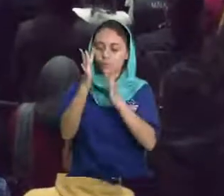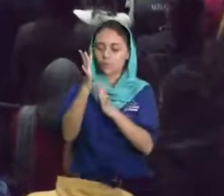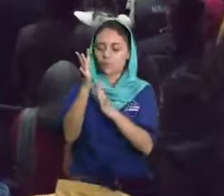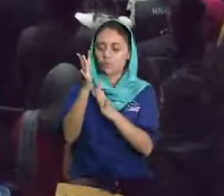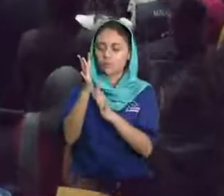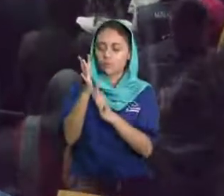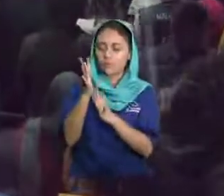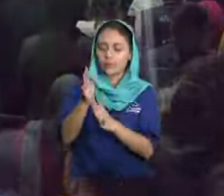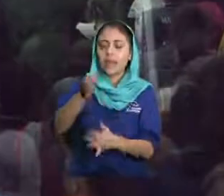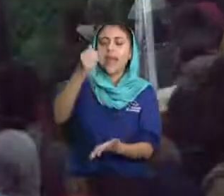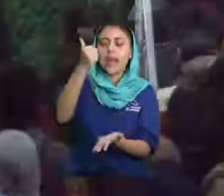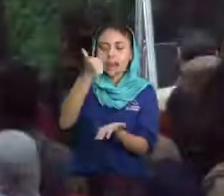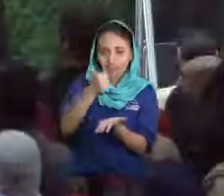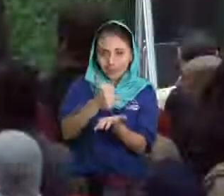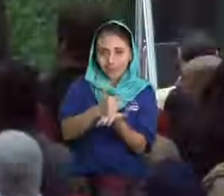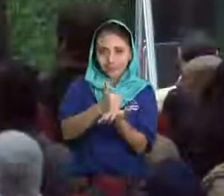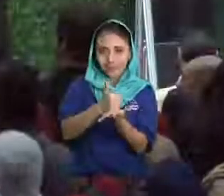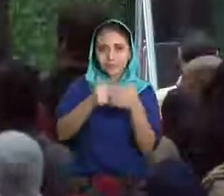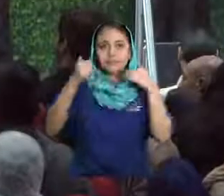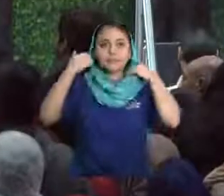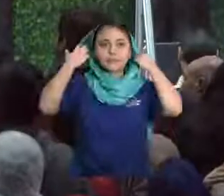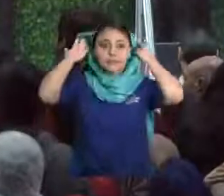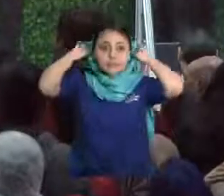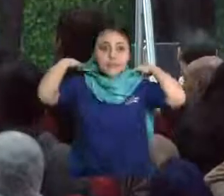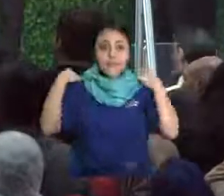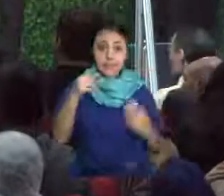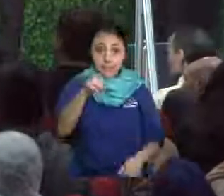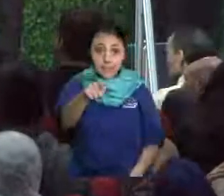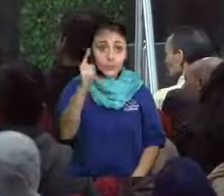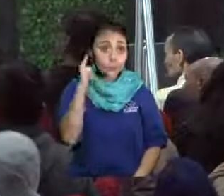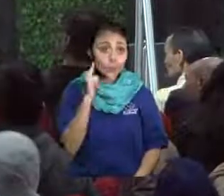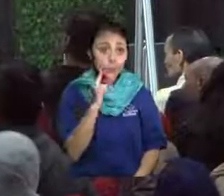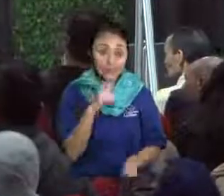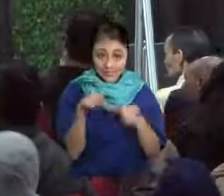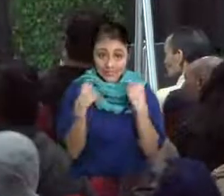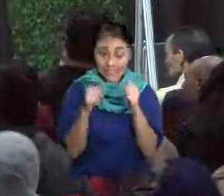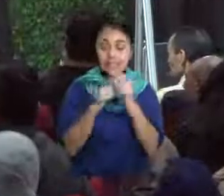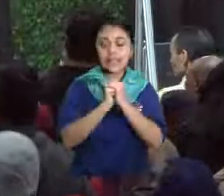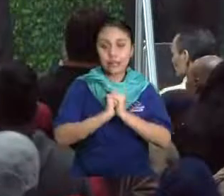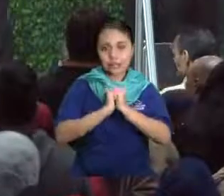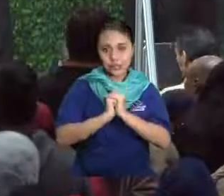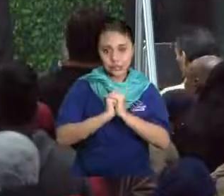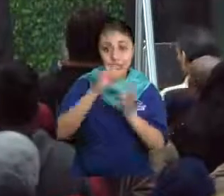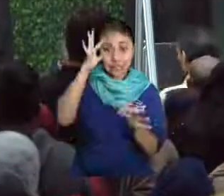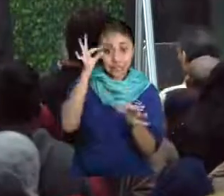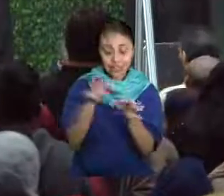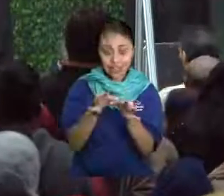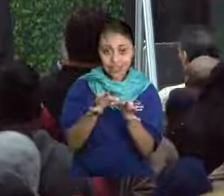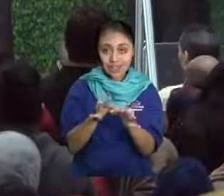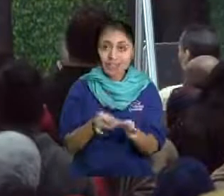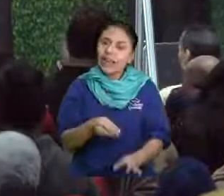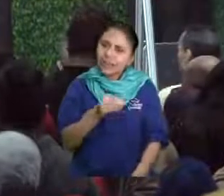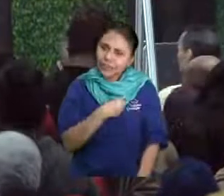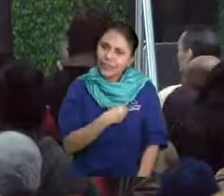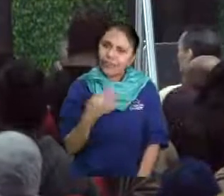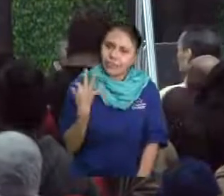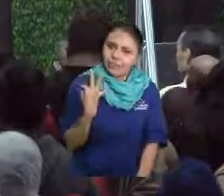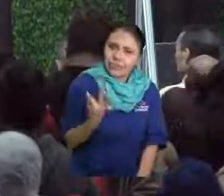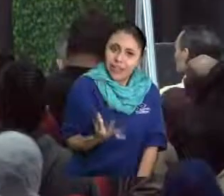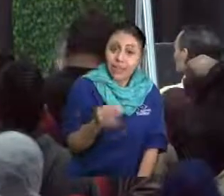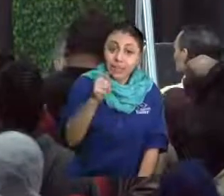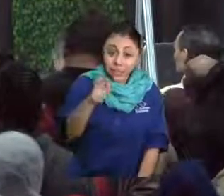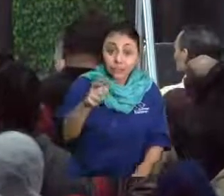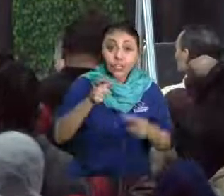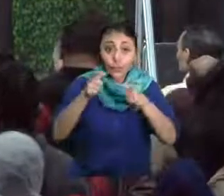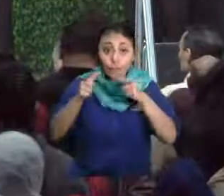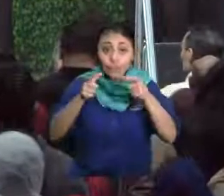Aleluya. Ha sido un año de salvación. Aquí enfrente viene una persona más. Aquí a mi izquierda viene alguien más. Bendito sea el